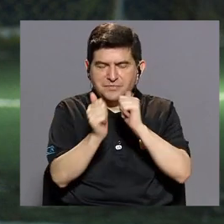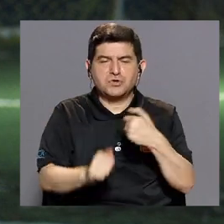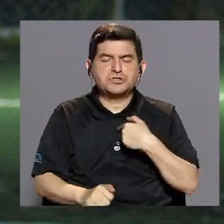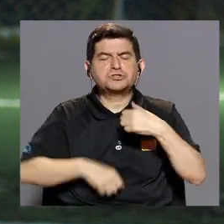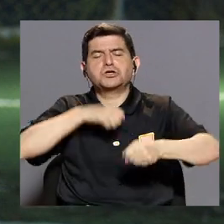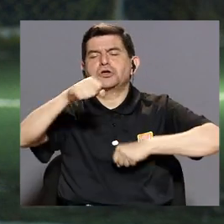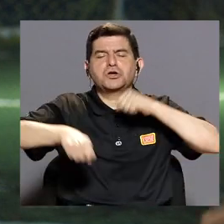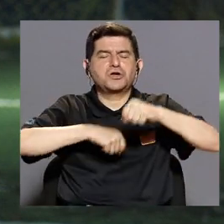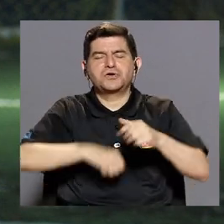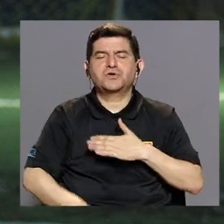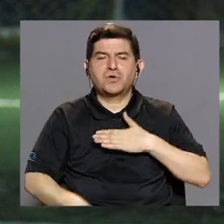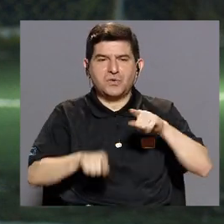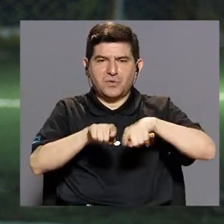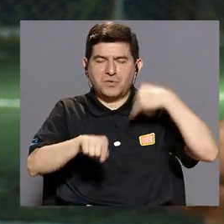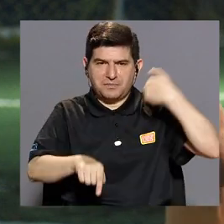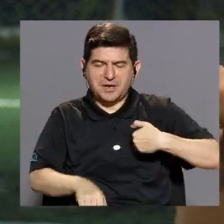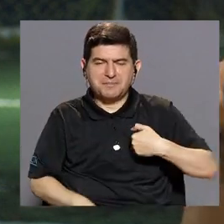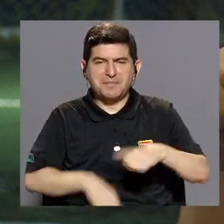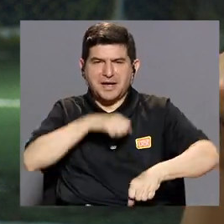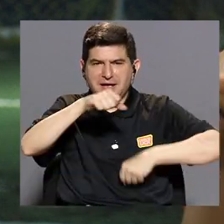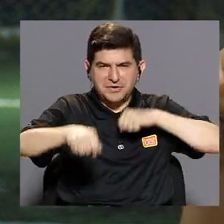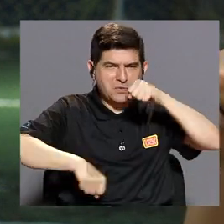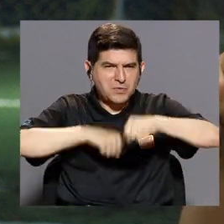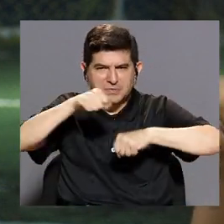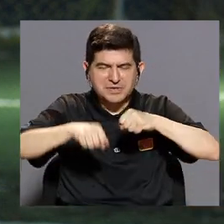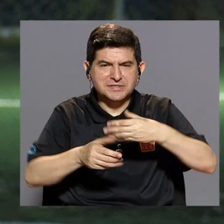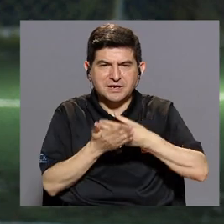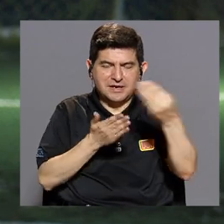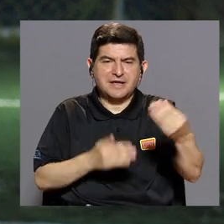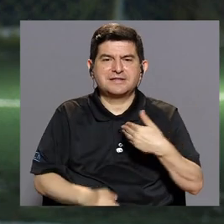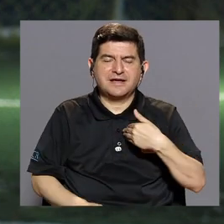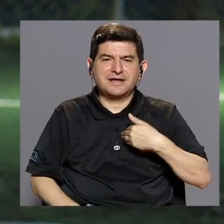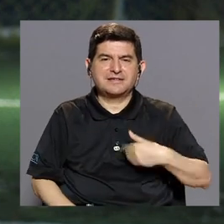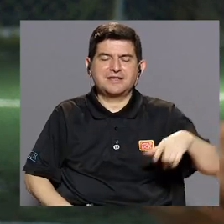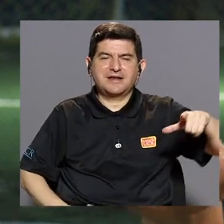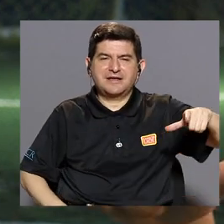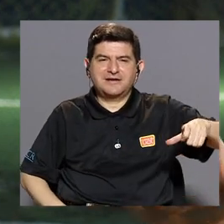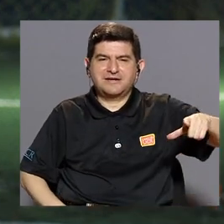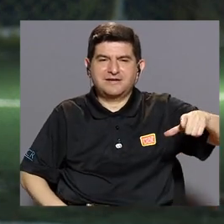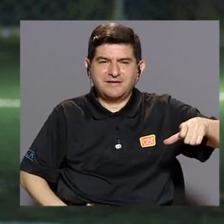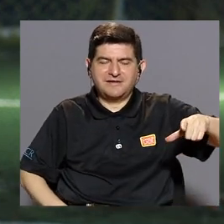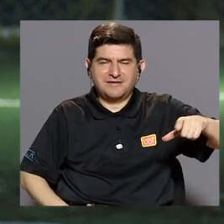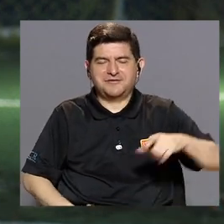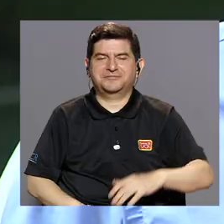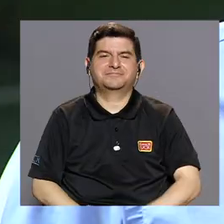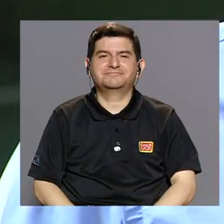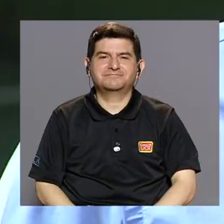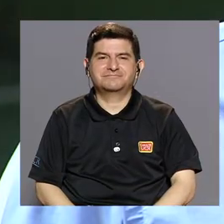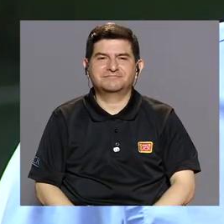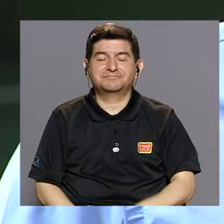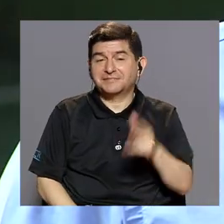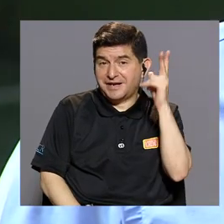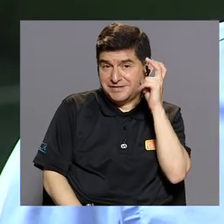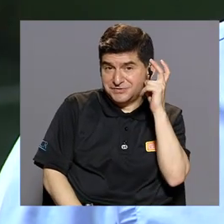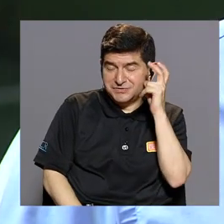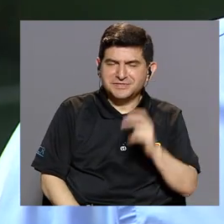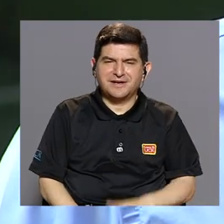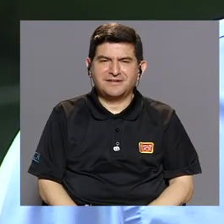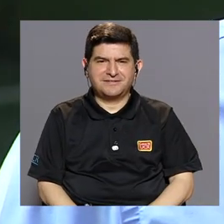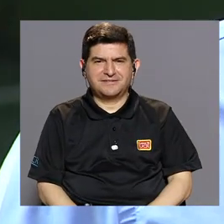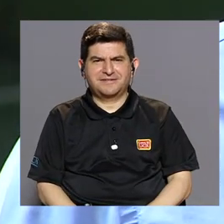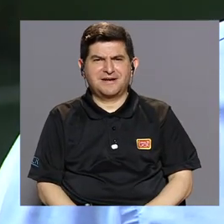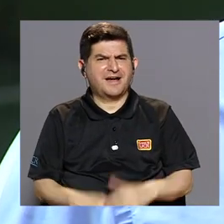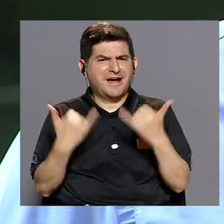bicicleta. Mi hermano se había comprado una bicicleta de estas que tienen el timbre, ¿verdad? Famoso ese timbrecillo, ¿verdad? Y... ¿Qué vacilón? Ya